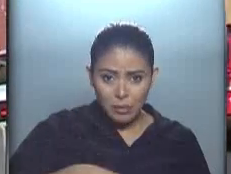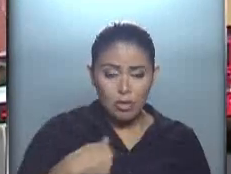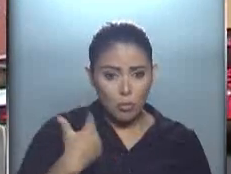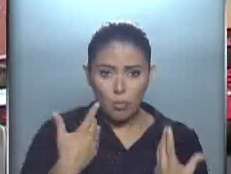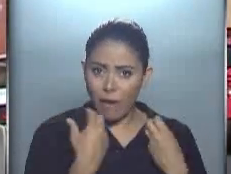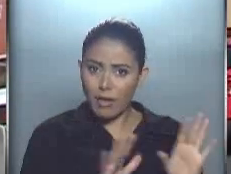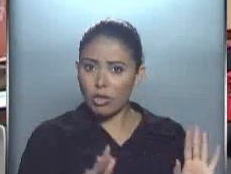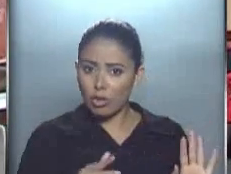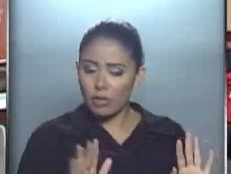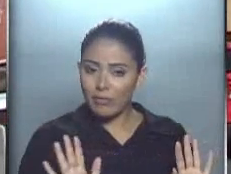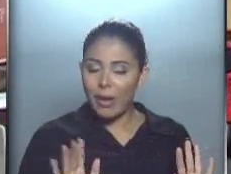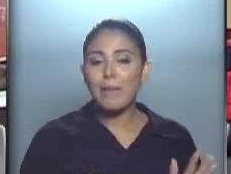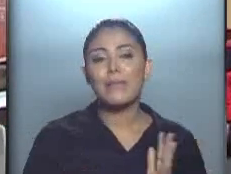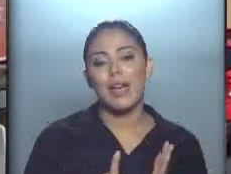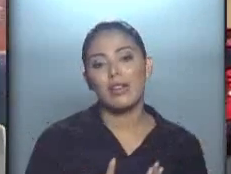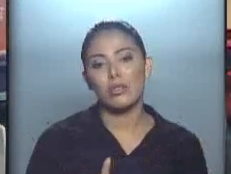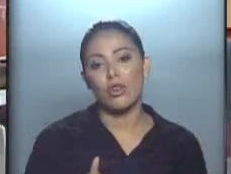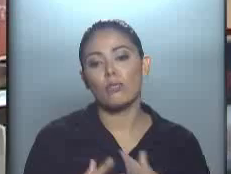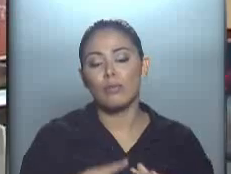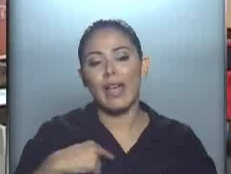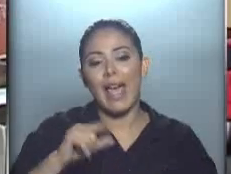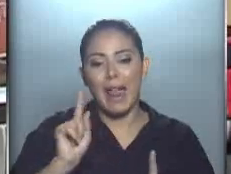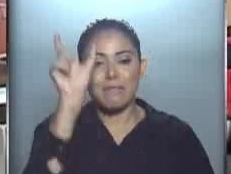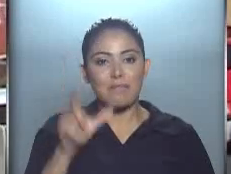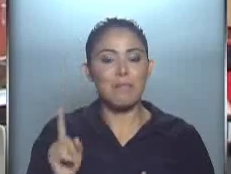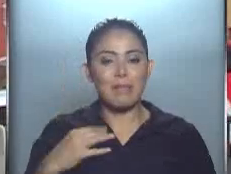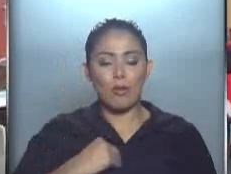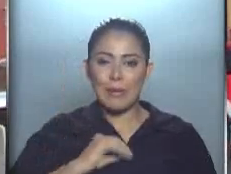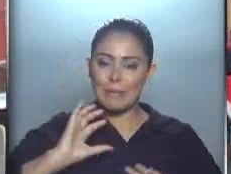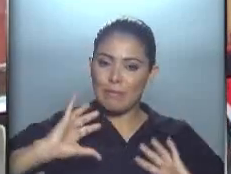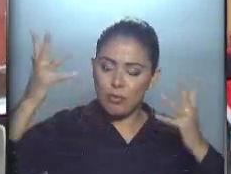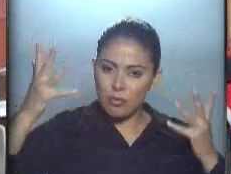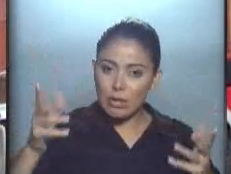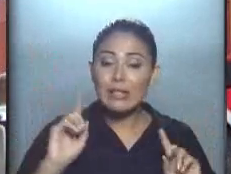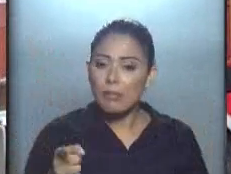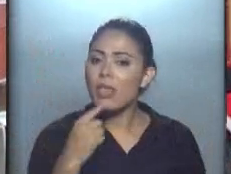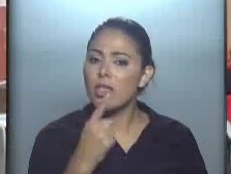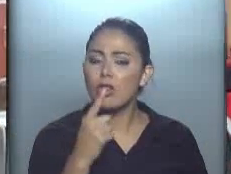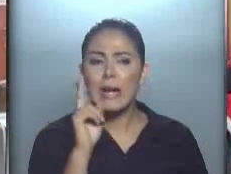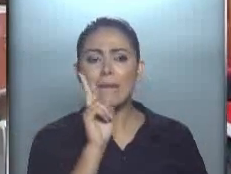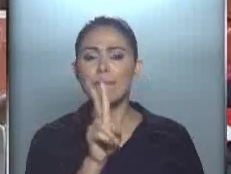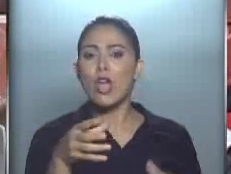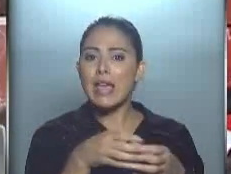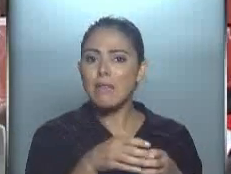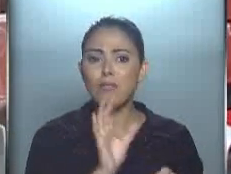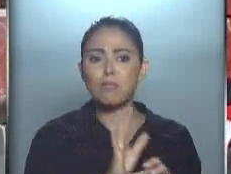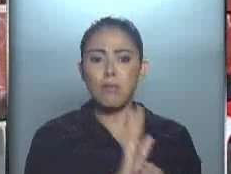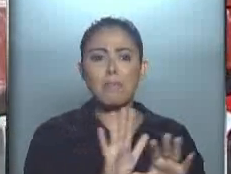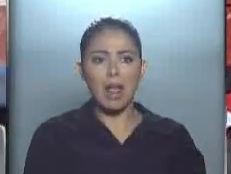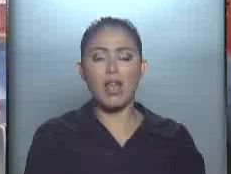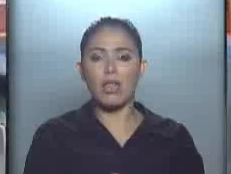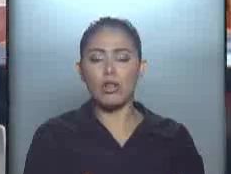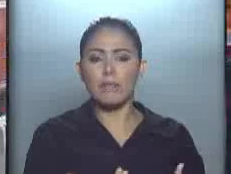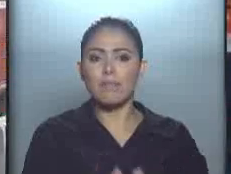Pero claro está, en un marco de calentura. Dijo además que vio a un Independiente sin ningún tipo de reacción y eso fue lo